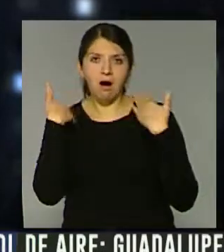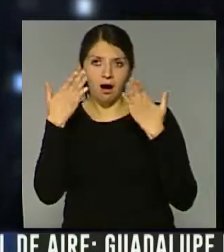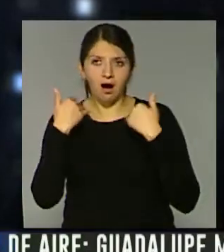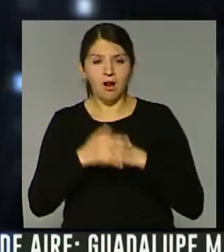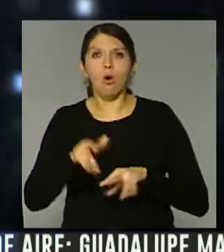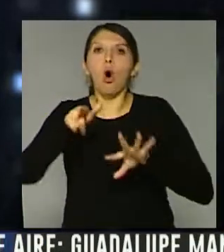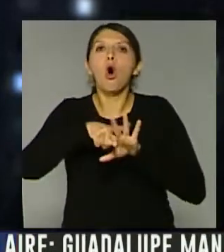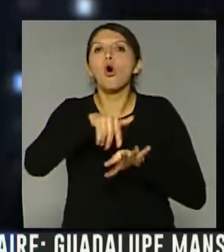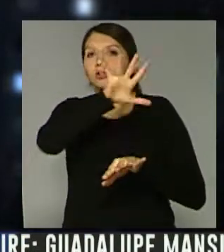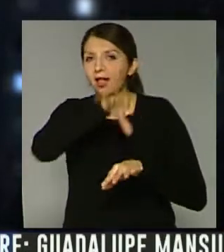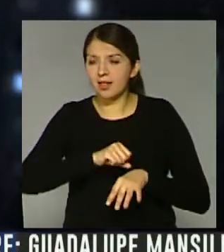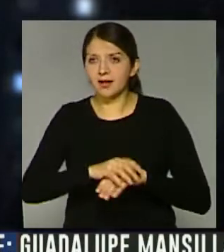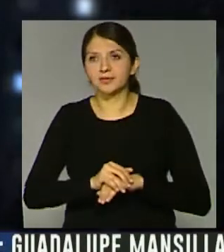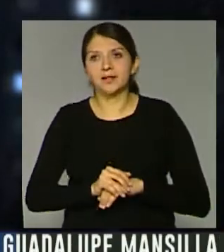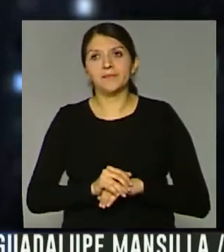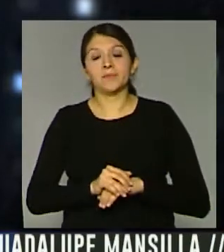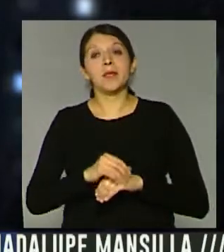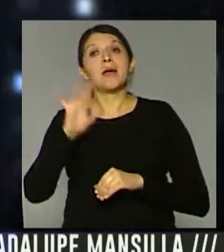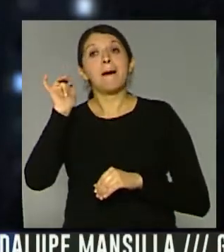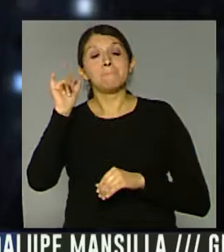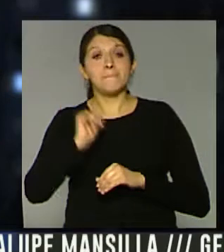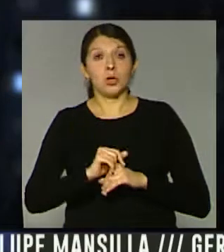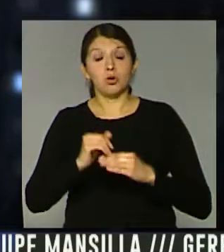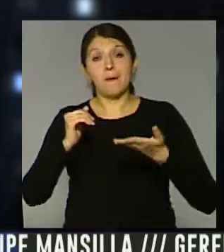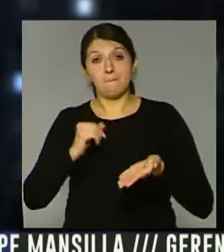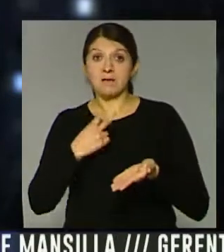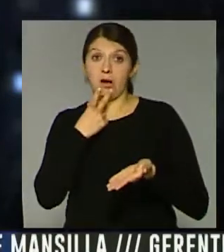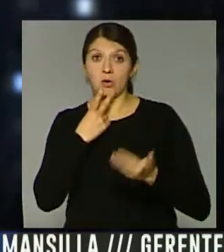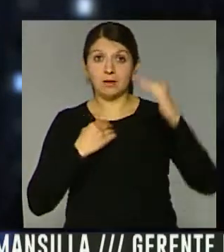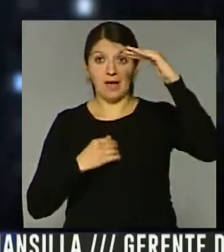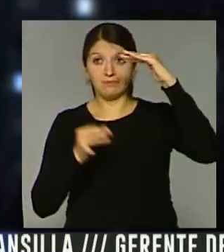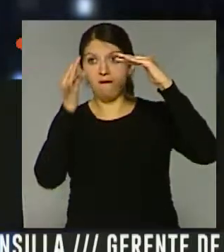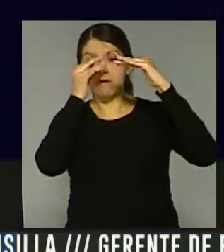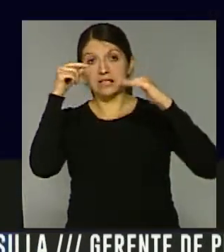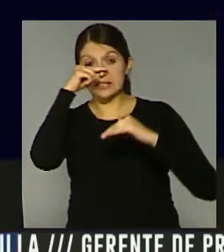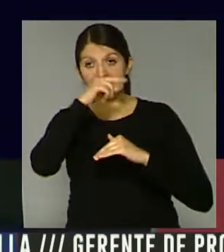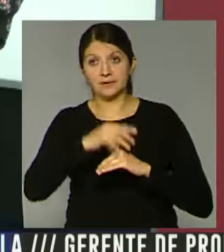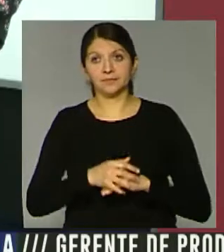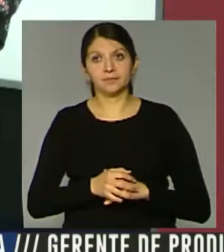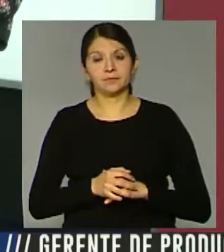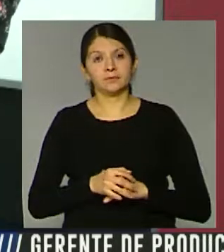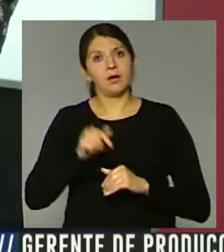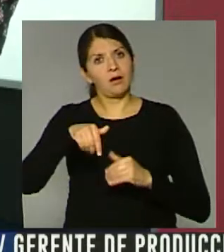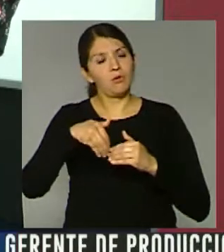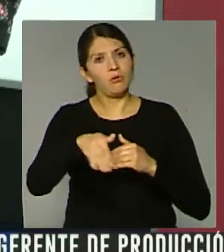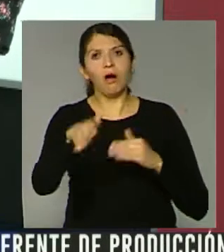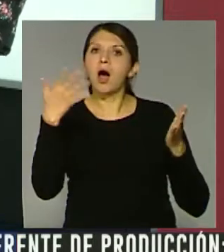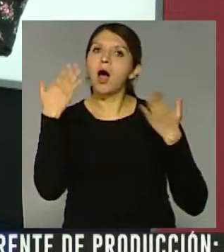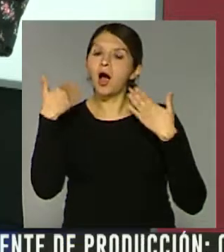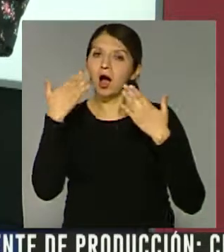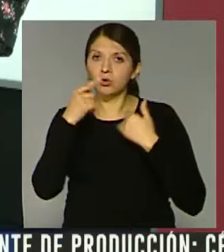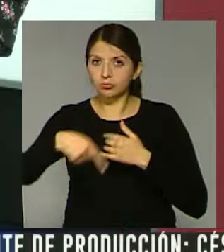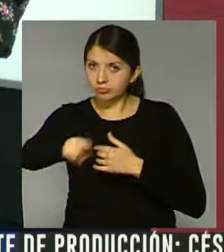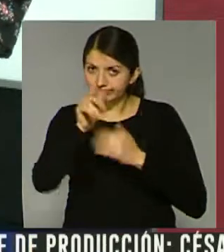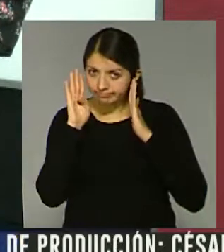despejado el día martes y el miércoles, una mínima de 11 y una máxima de 27. Algo nublado, algunos días de aquí en adelante va a ser calor, así que atentos,